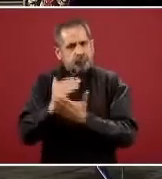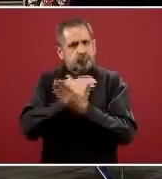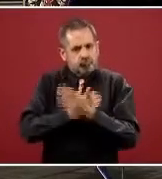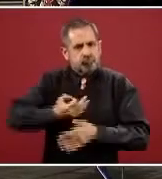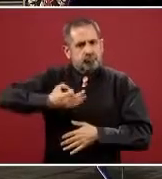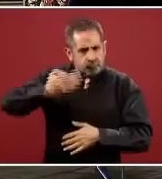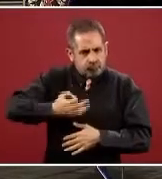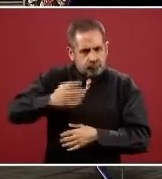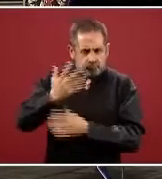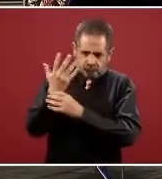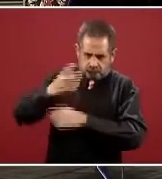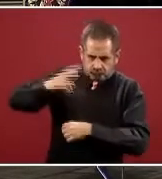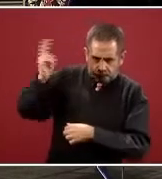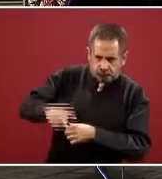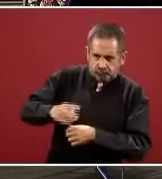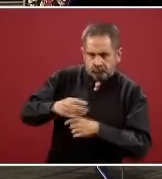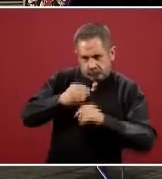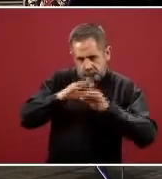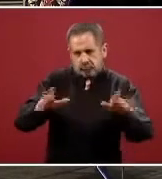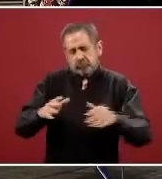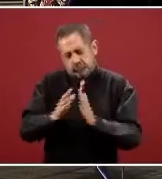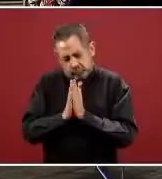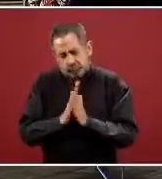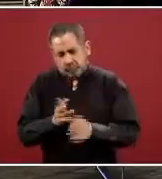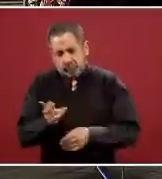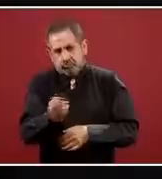propagando, como dice la doctora. Entonces, sí me